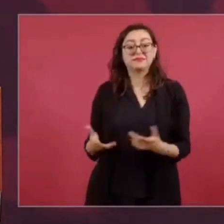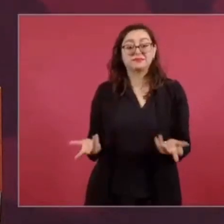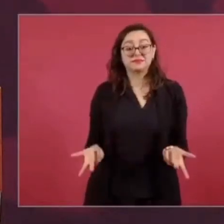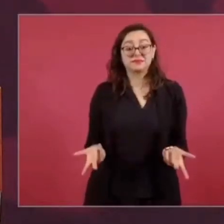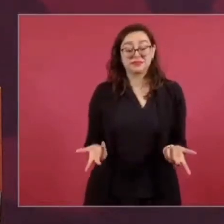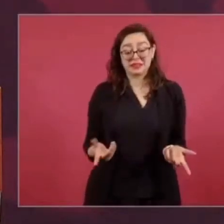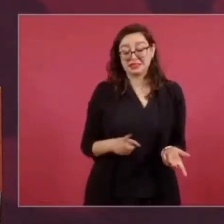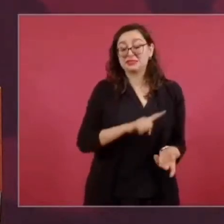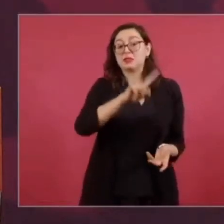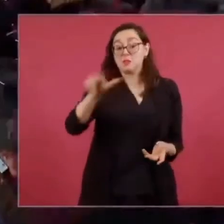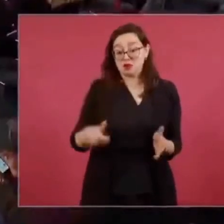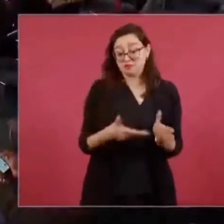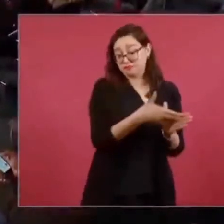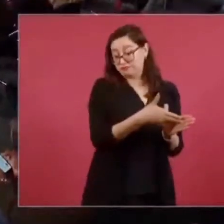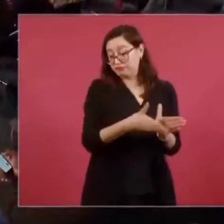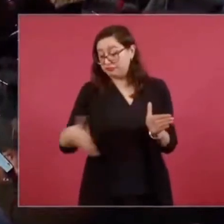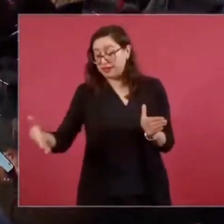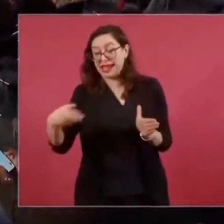el neoporfirismo?